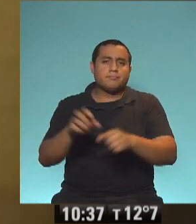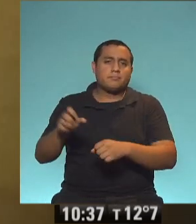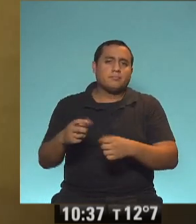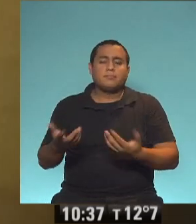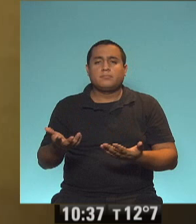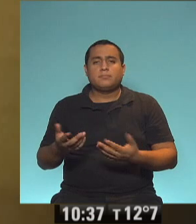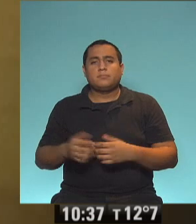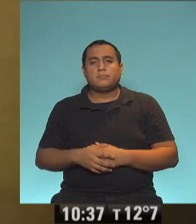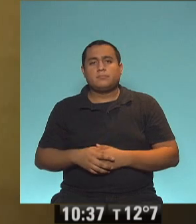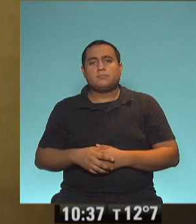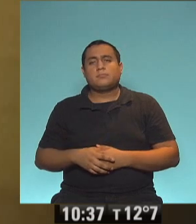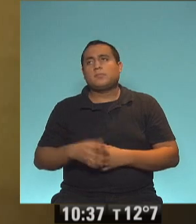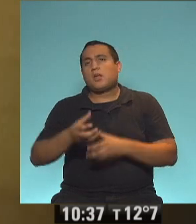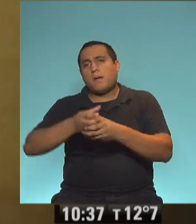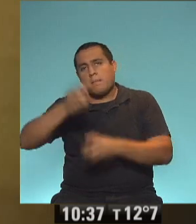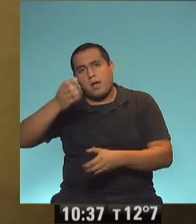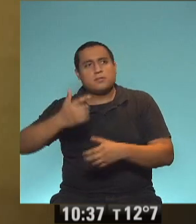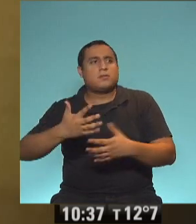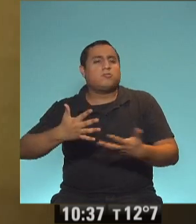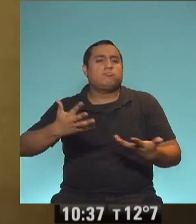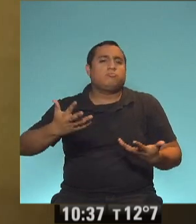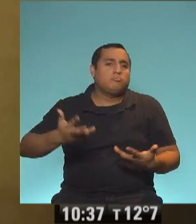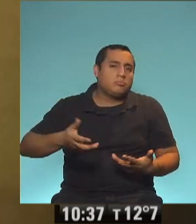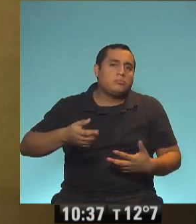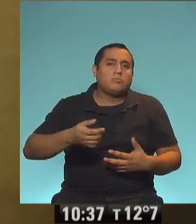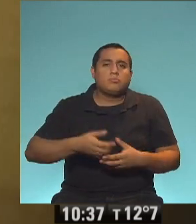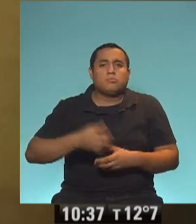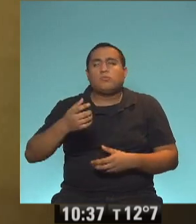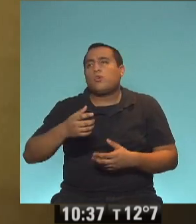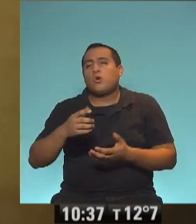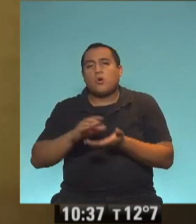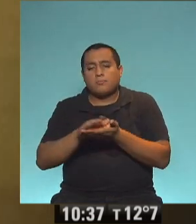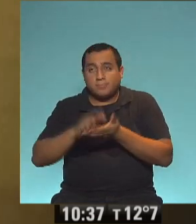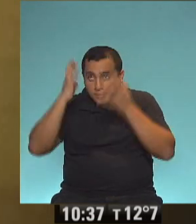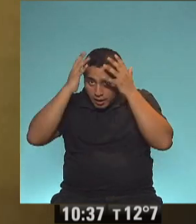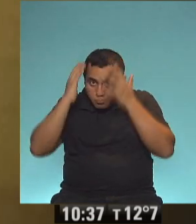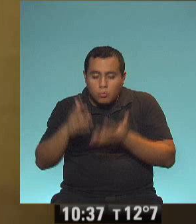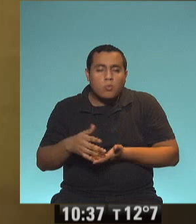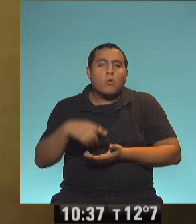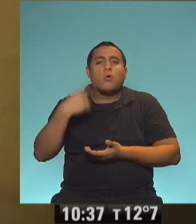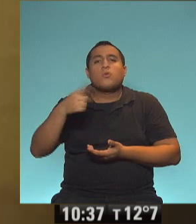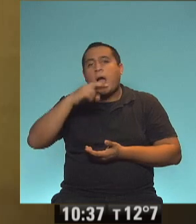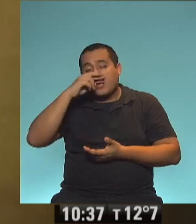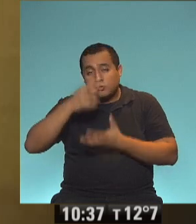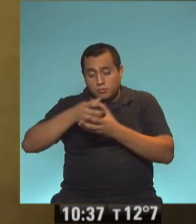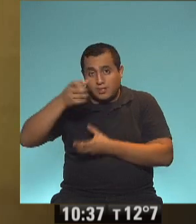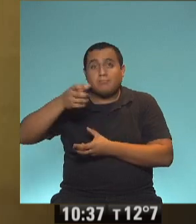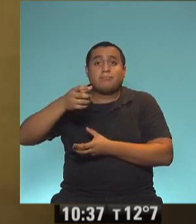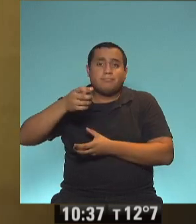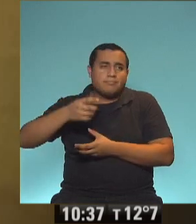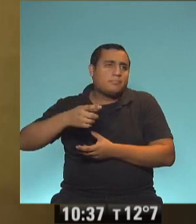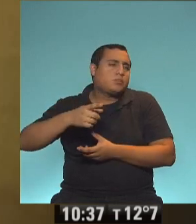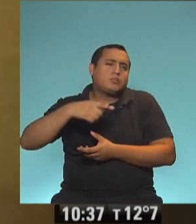los envases que vas consumiendo, de shampoo, de gaseosas, de distintas cosas, de